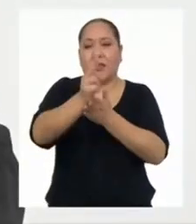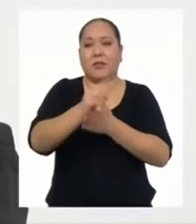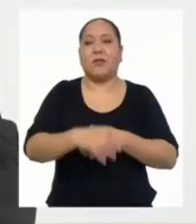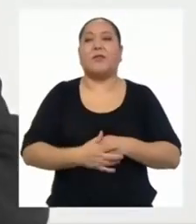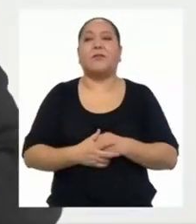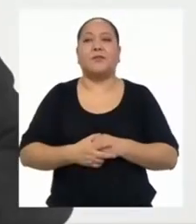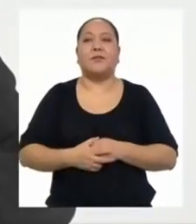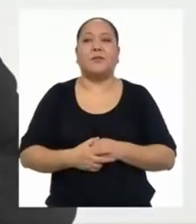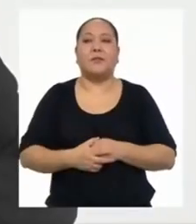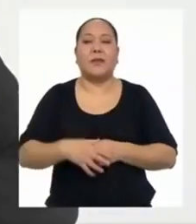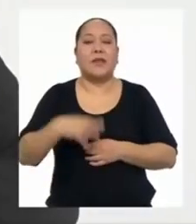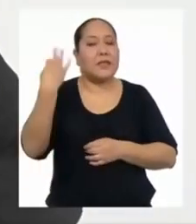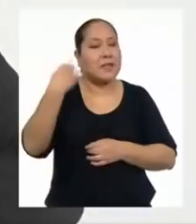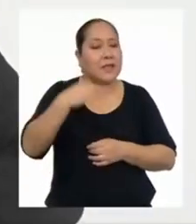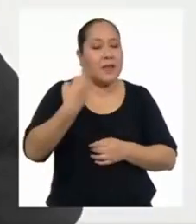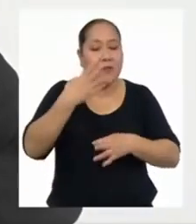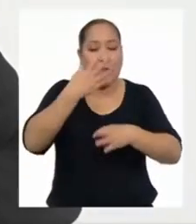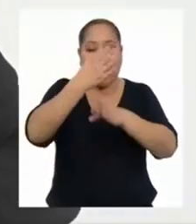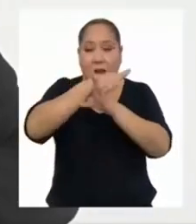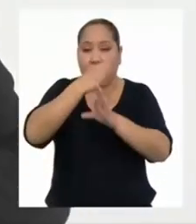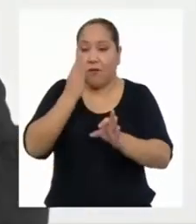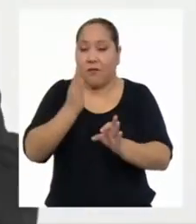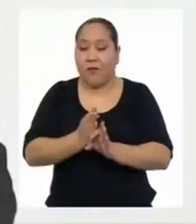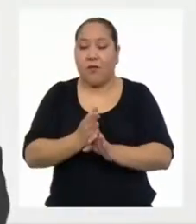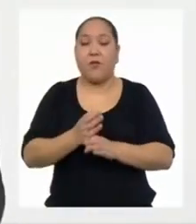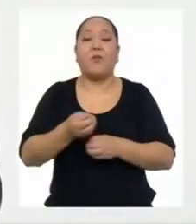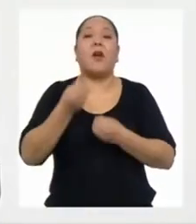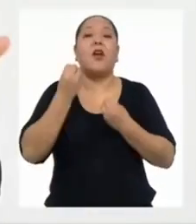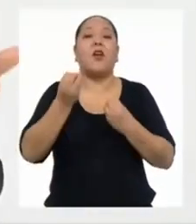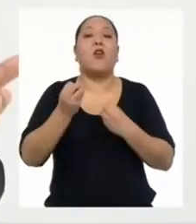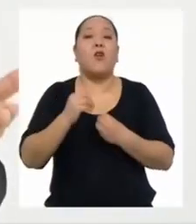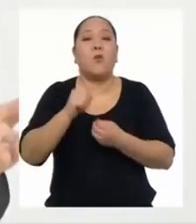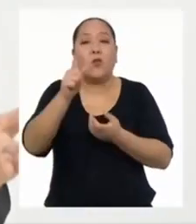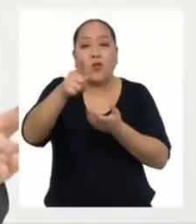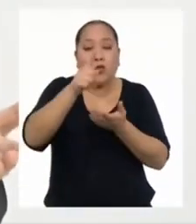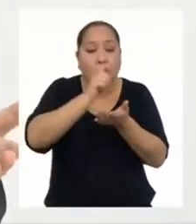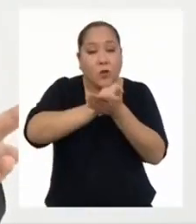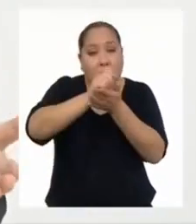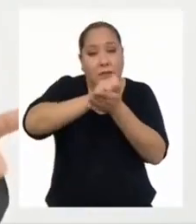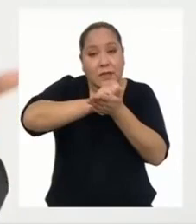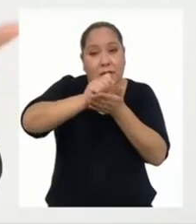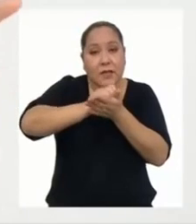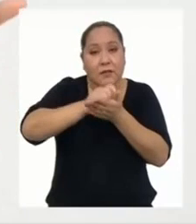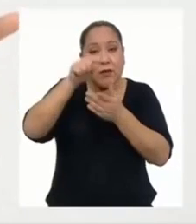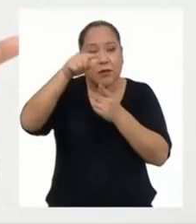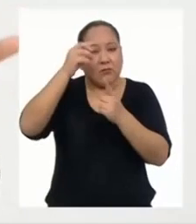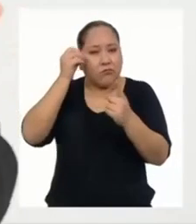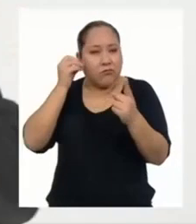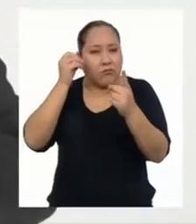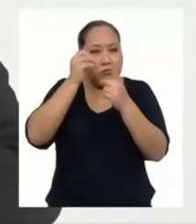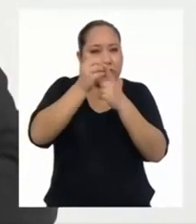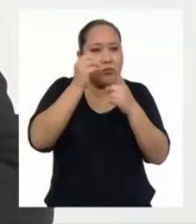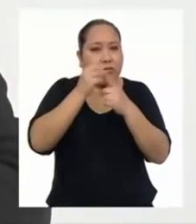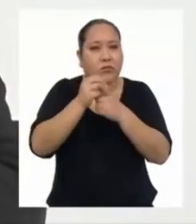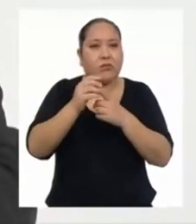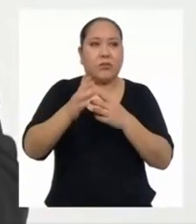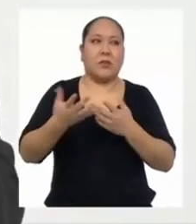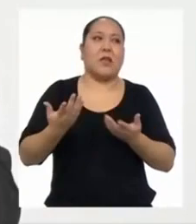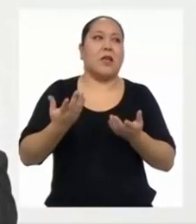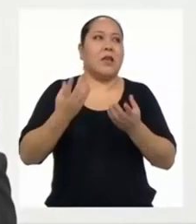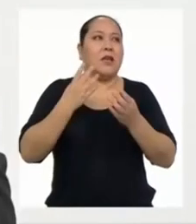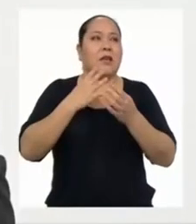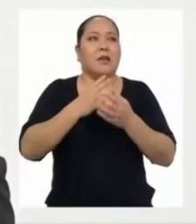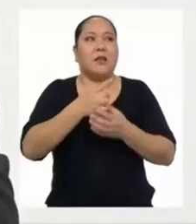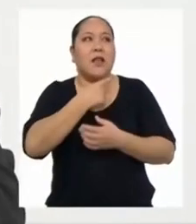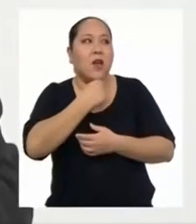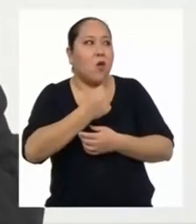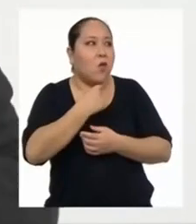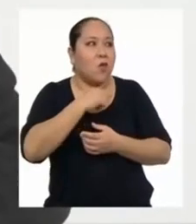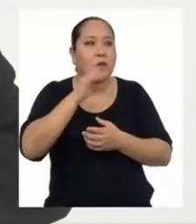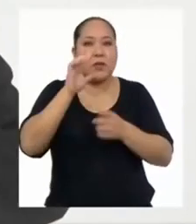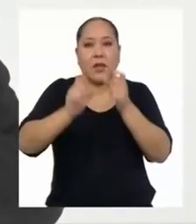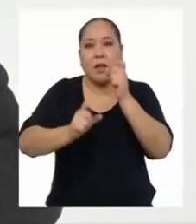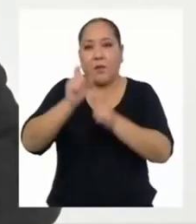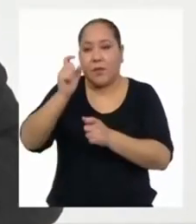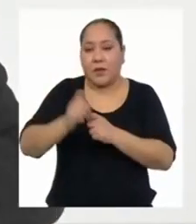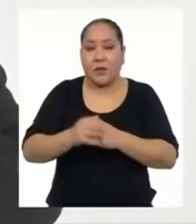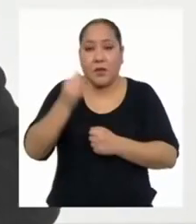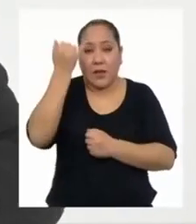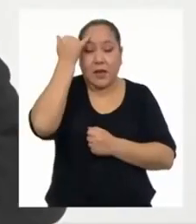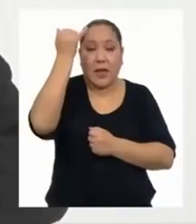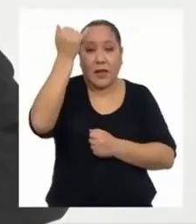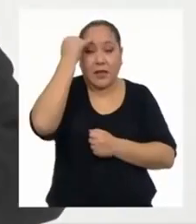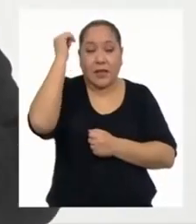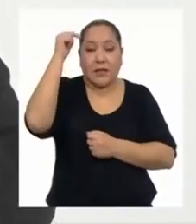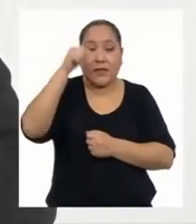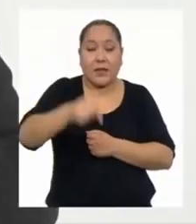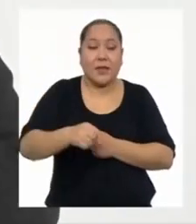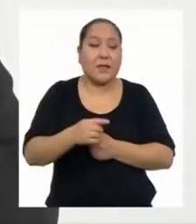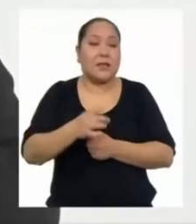Siempre la forma en cómo escribas debe resultar atractiva para tu público. La idea es que éste